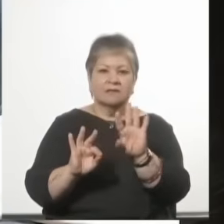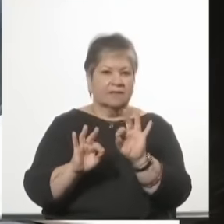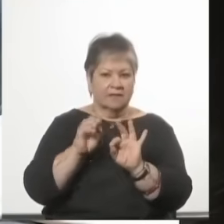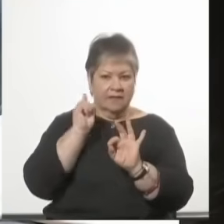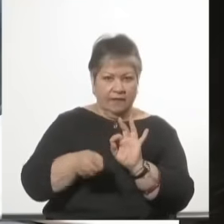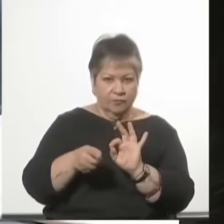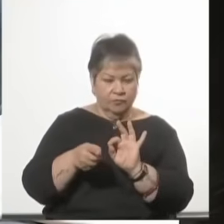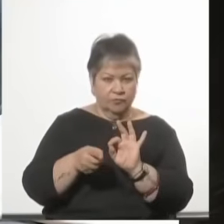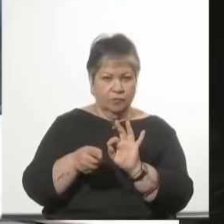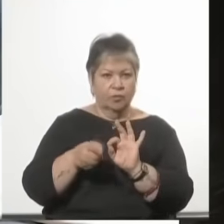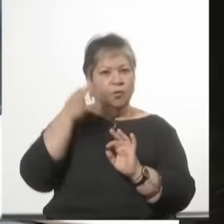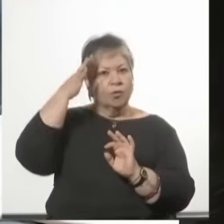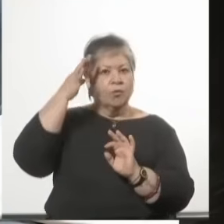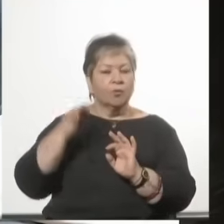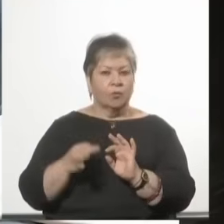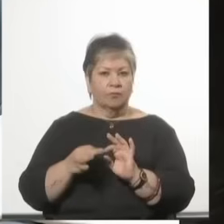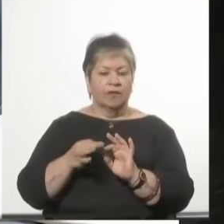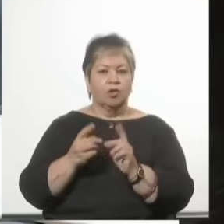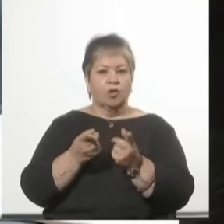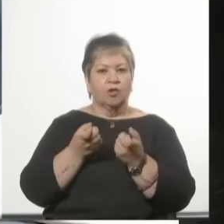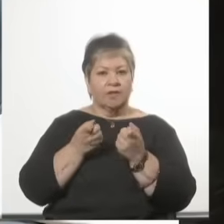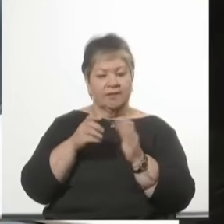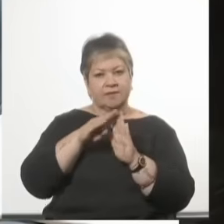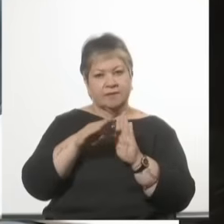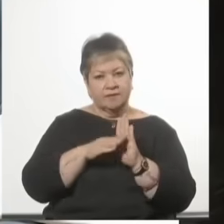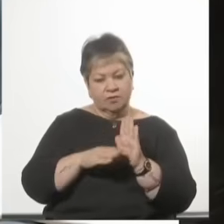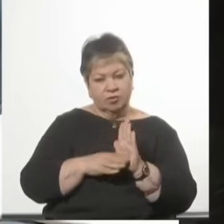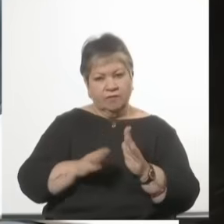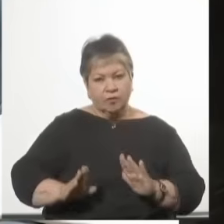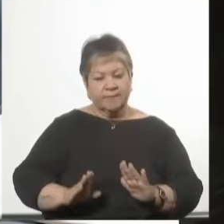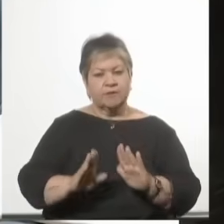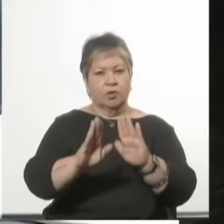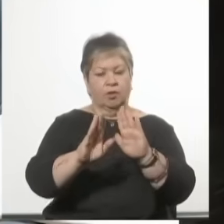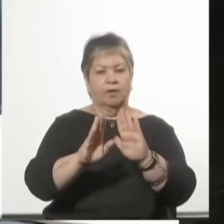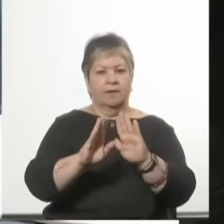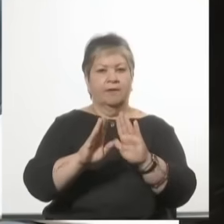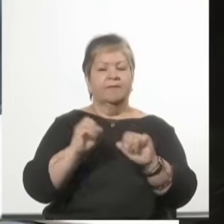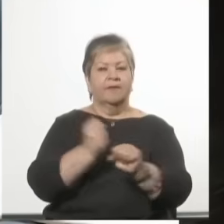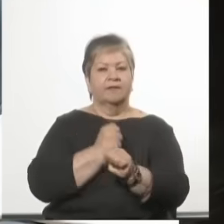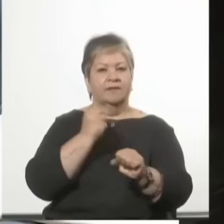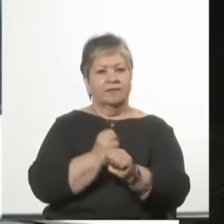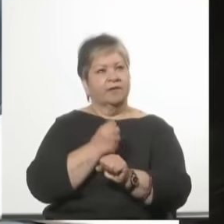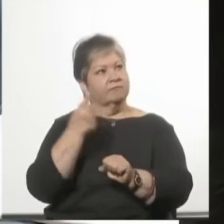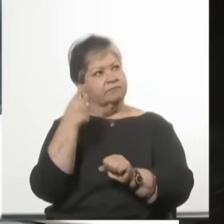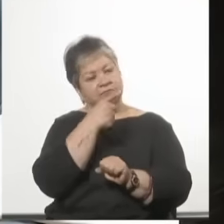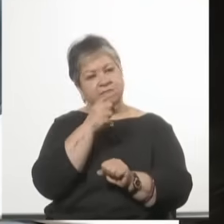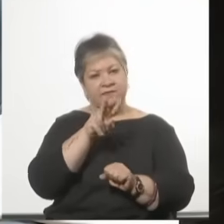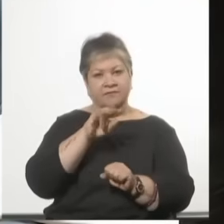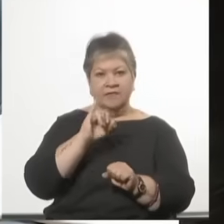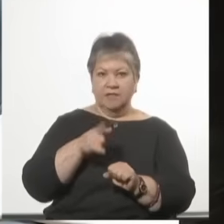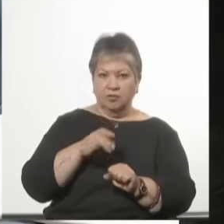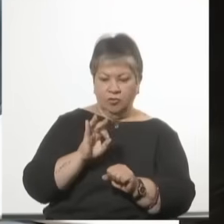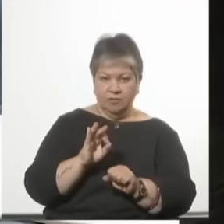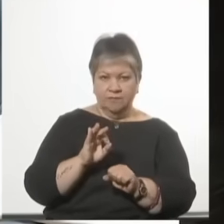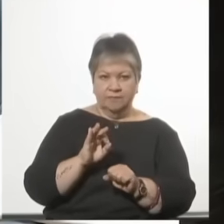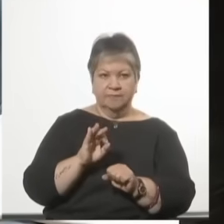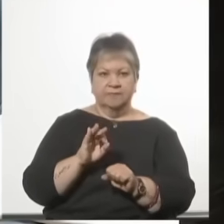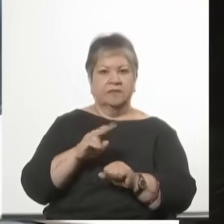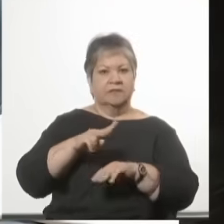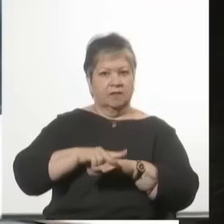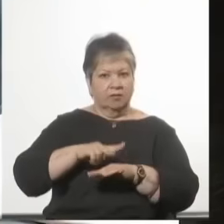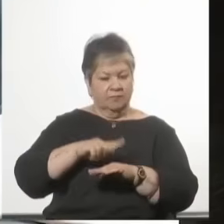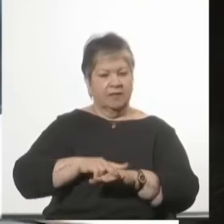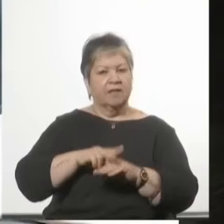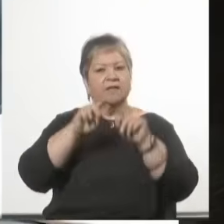cumplen con los requisitos de formación para desempeñar las tareas encomendadas y que están especificadas